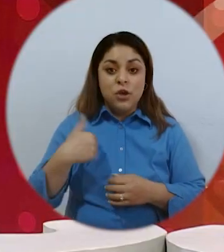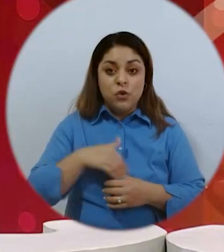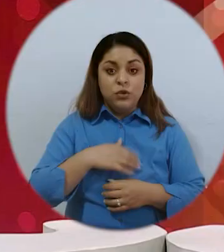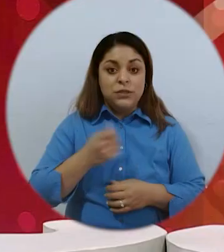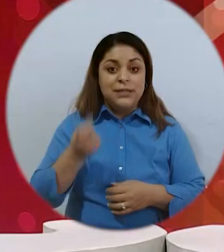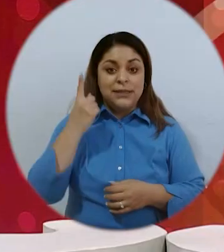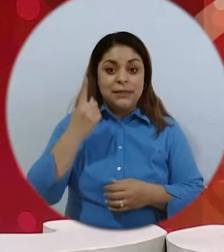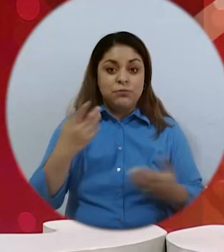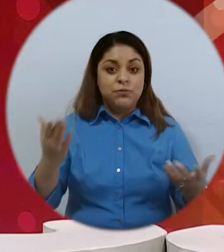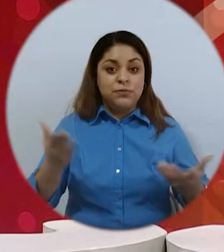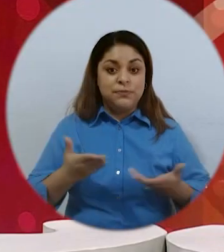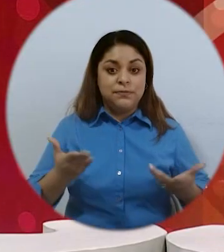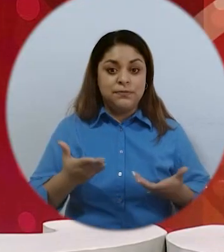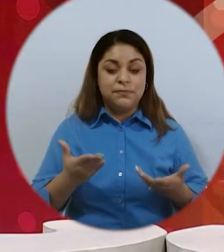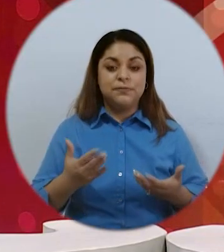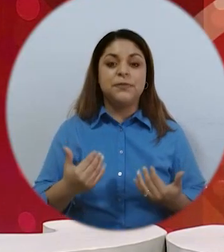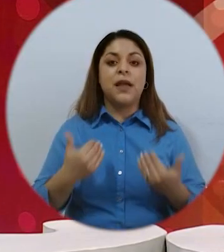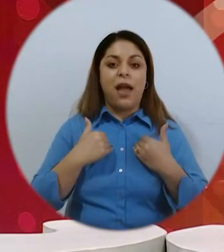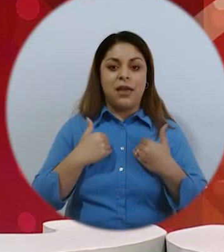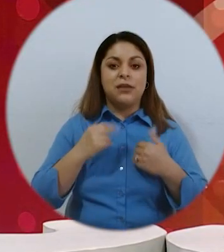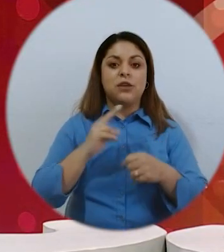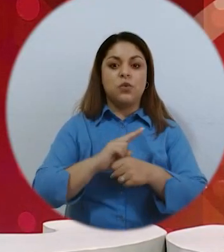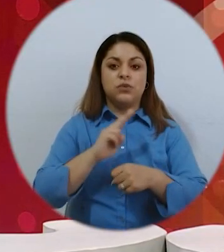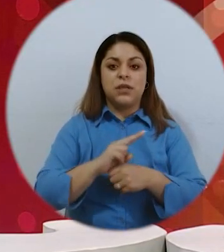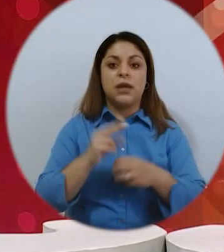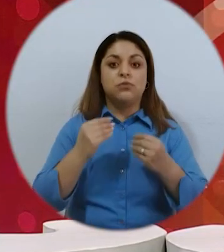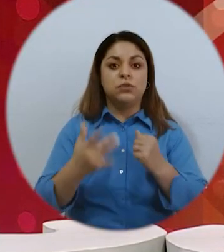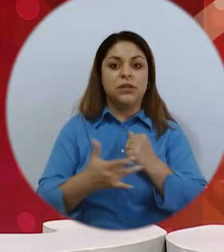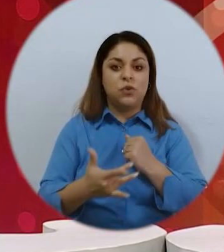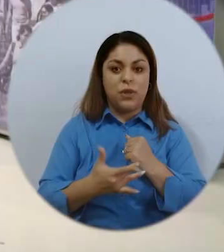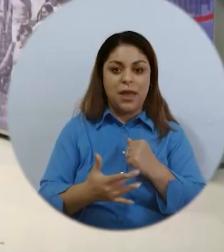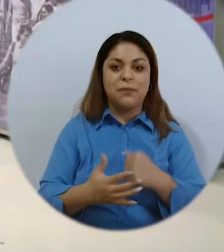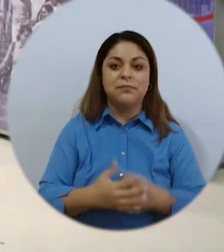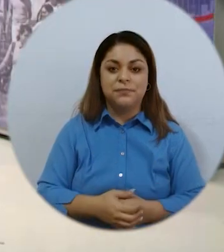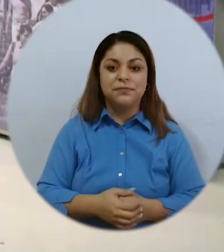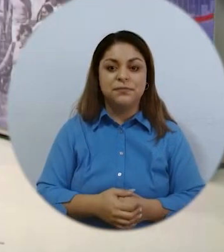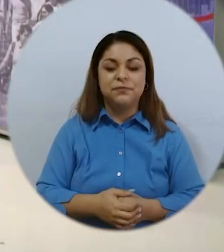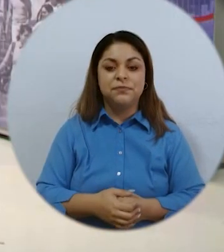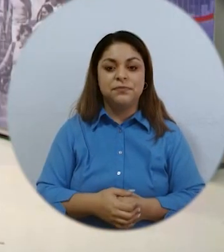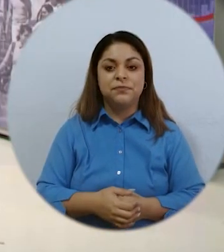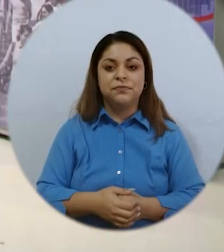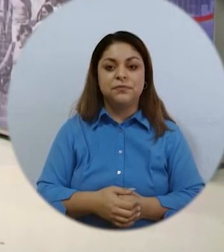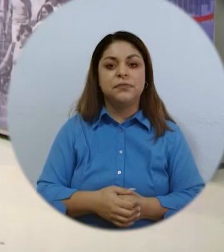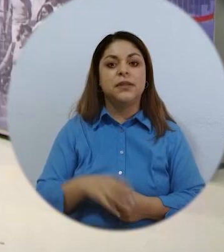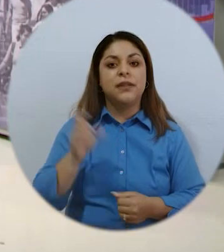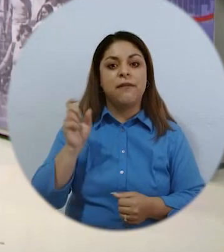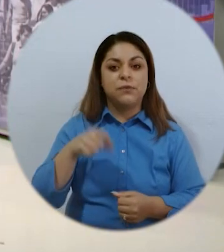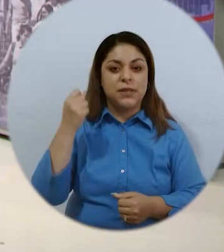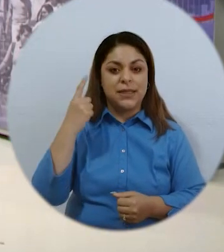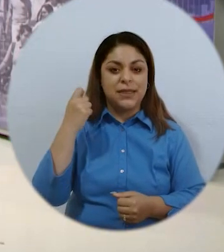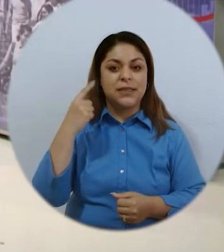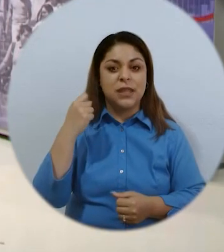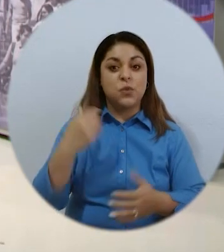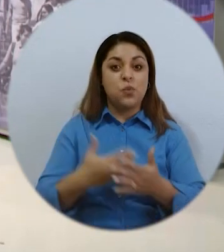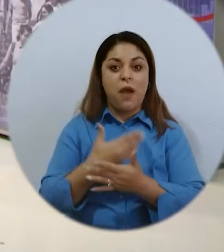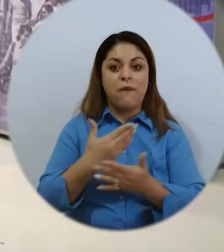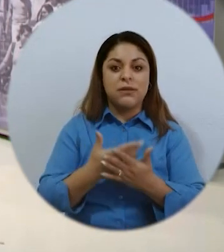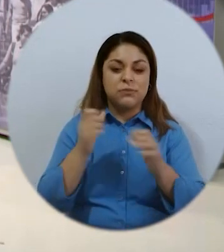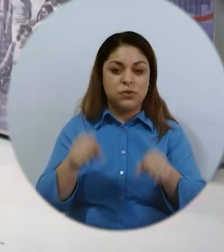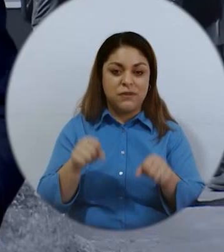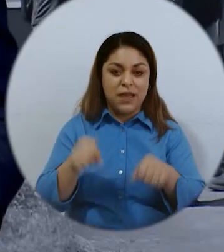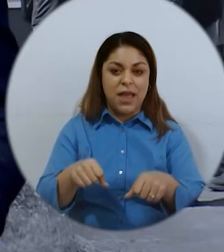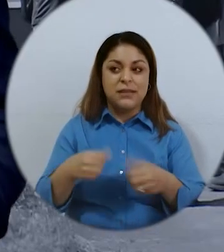Parte de lo que hemos entendido es que hay que utilizar muchísimo la tecnología, entender, digamos, las